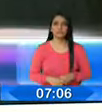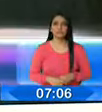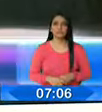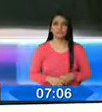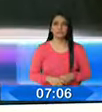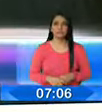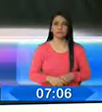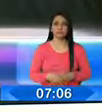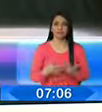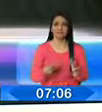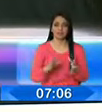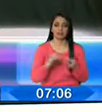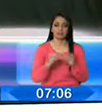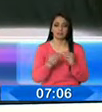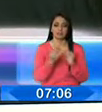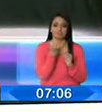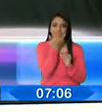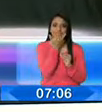inconsistencias numéricas,